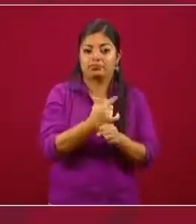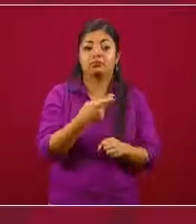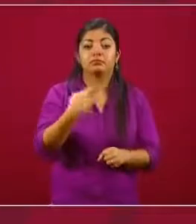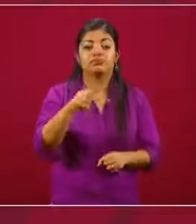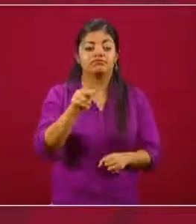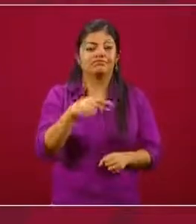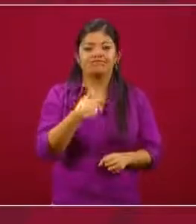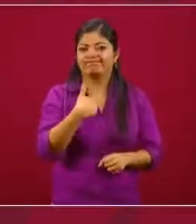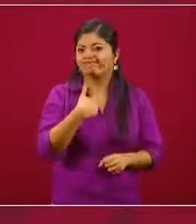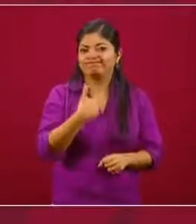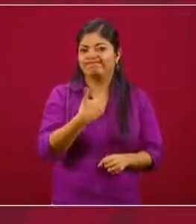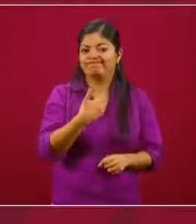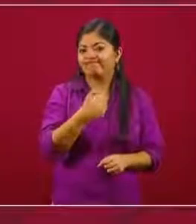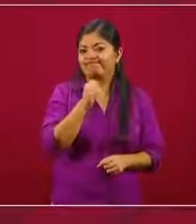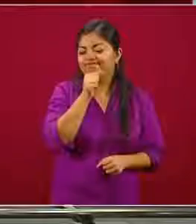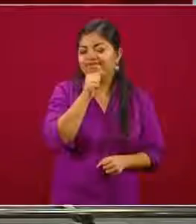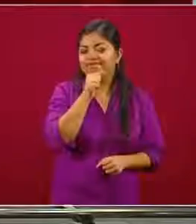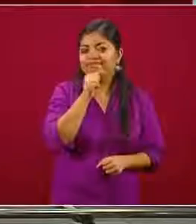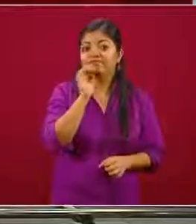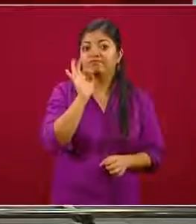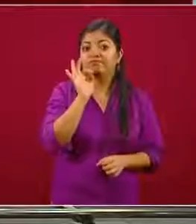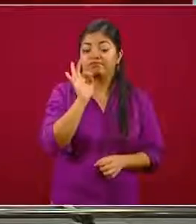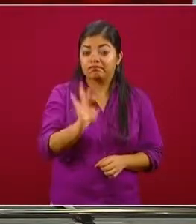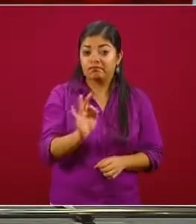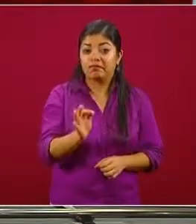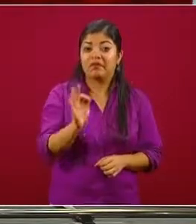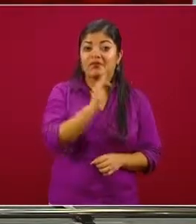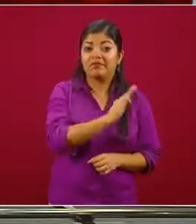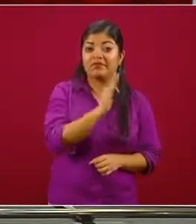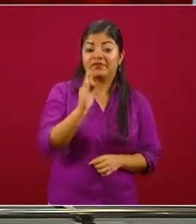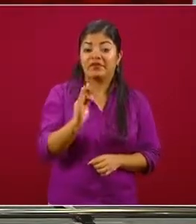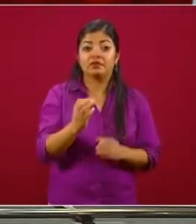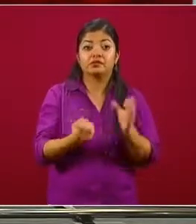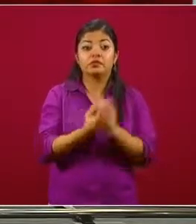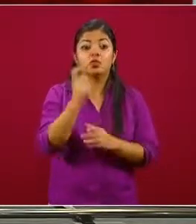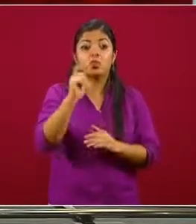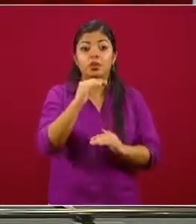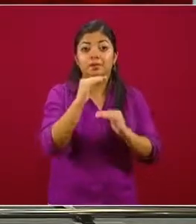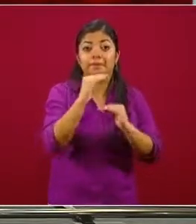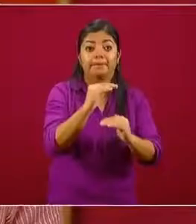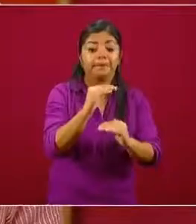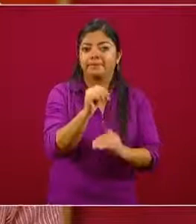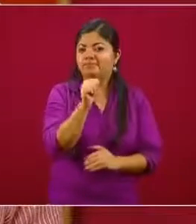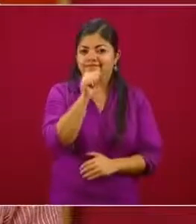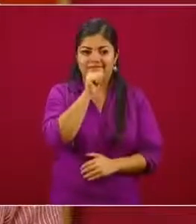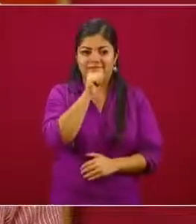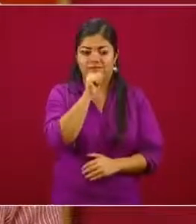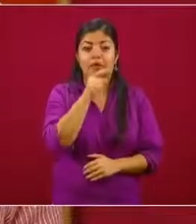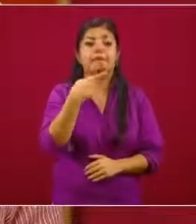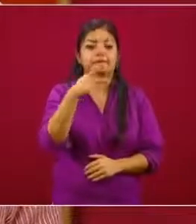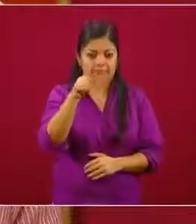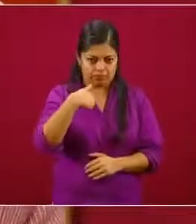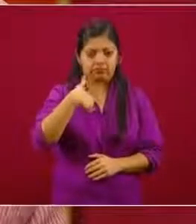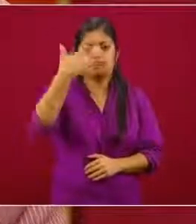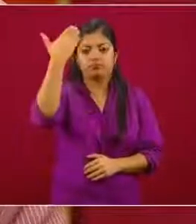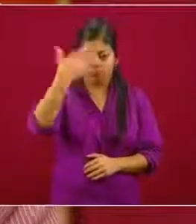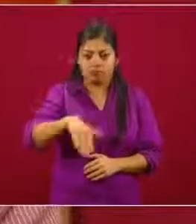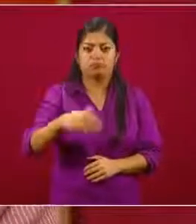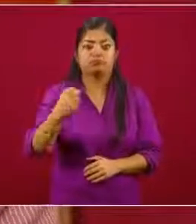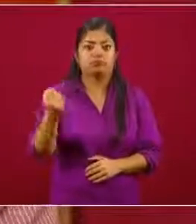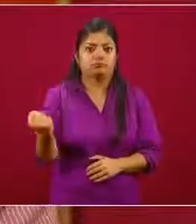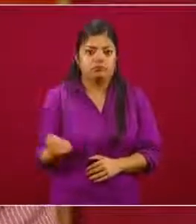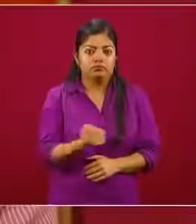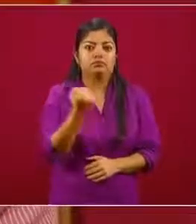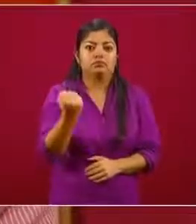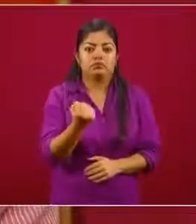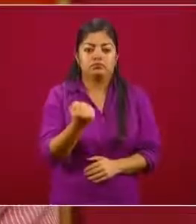no conozco el detalle de cuándo es la fecha nueva contemplada. Lo que sí conozco es que afortunadamente